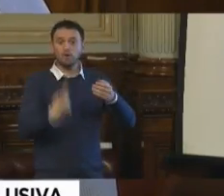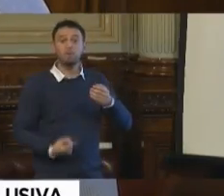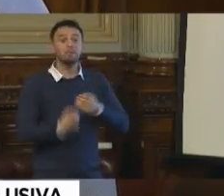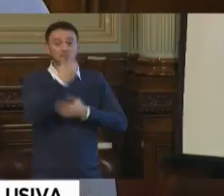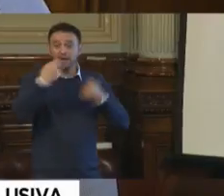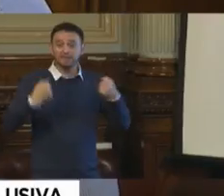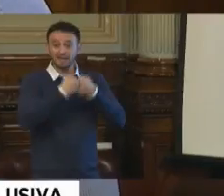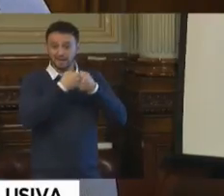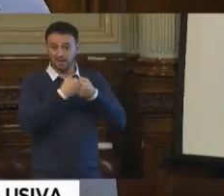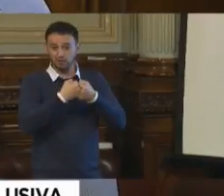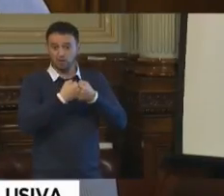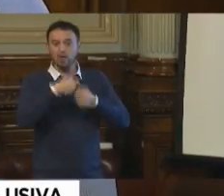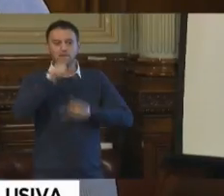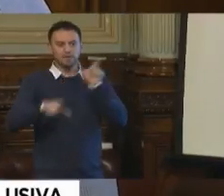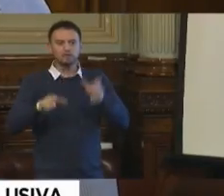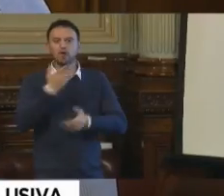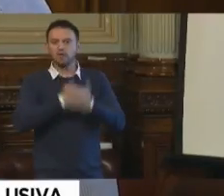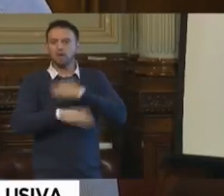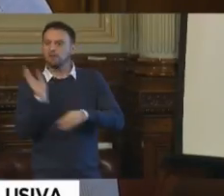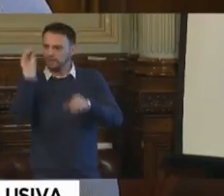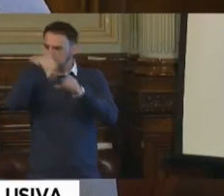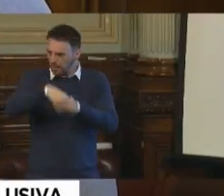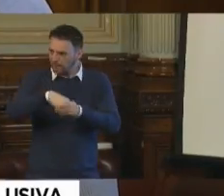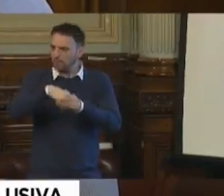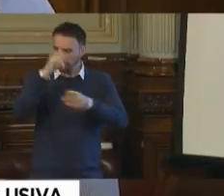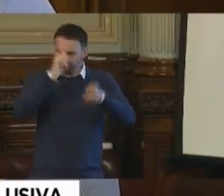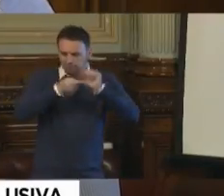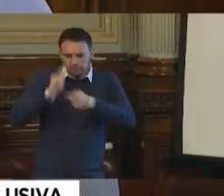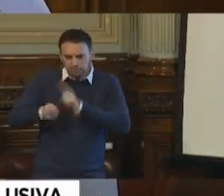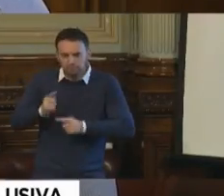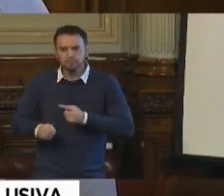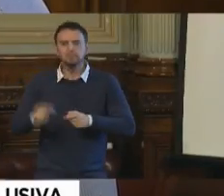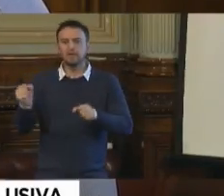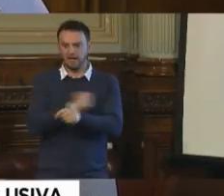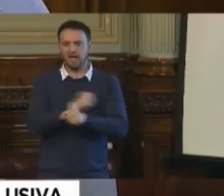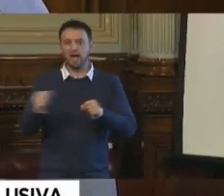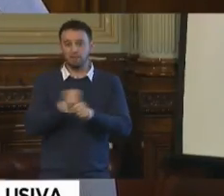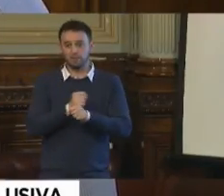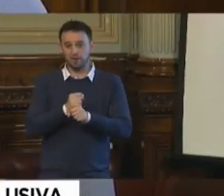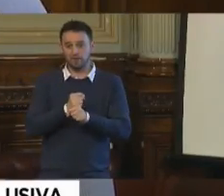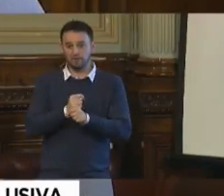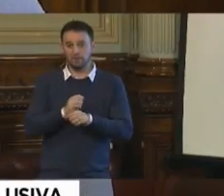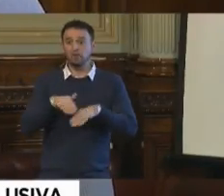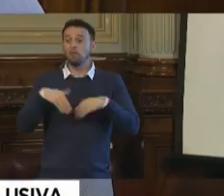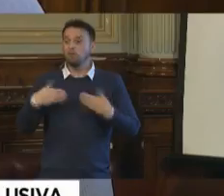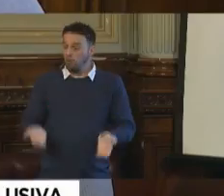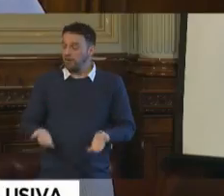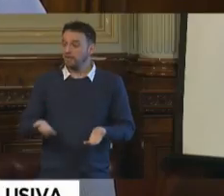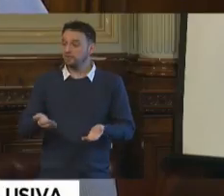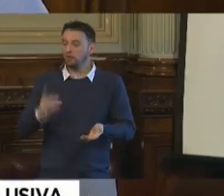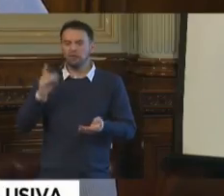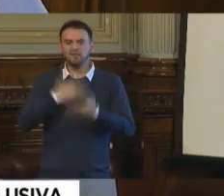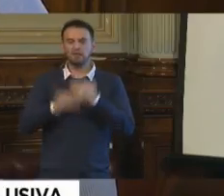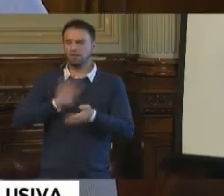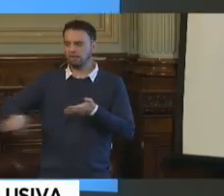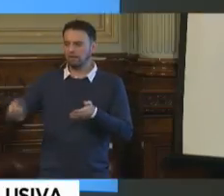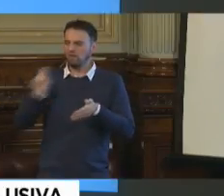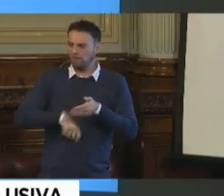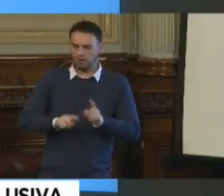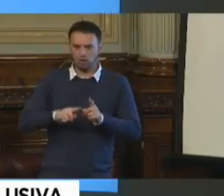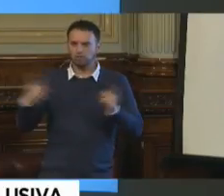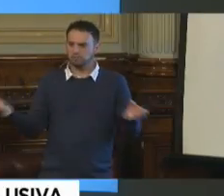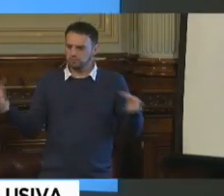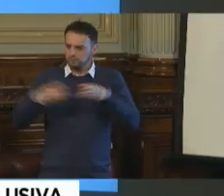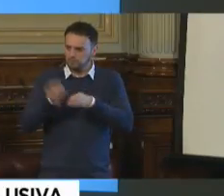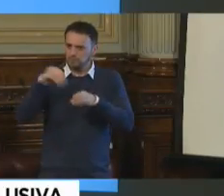en el que personas con discapacidad participaron también con lo cual cumpliendo este este lema de nada sobre nosotros sin nosotros